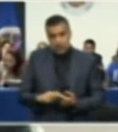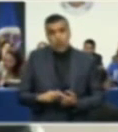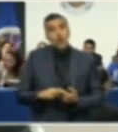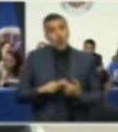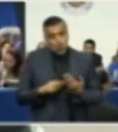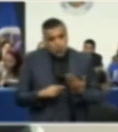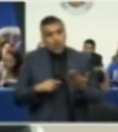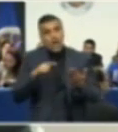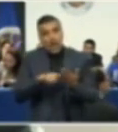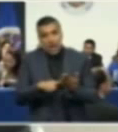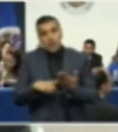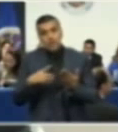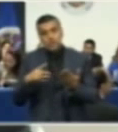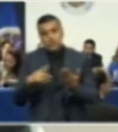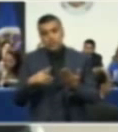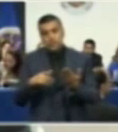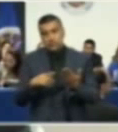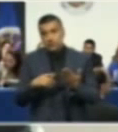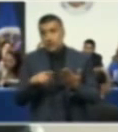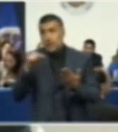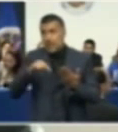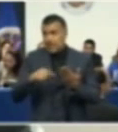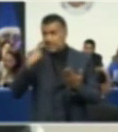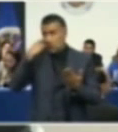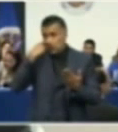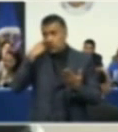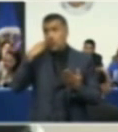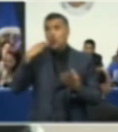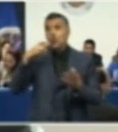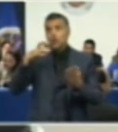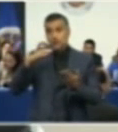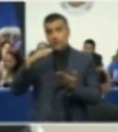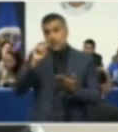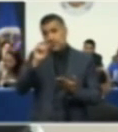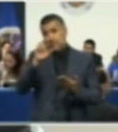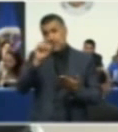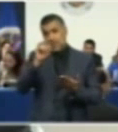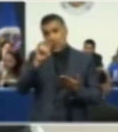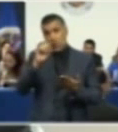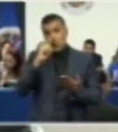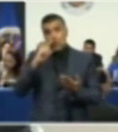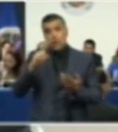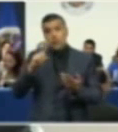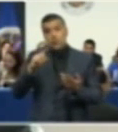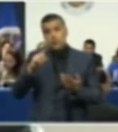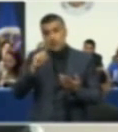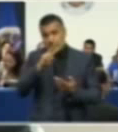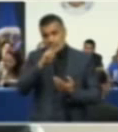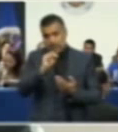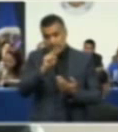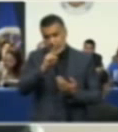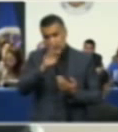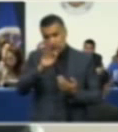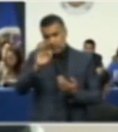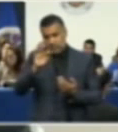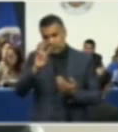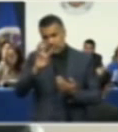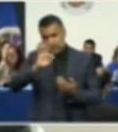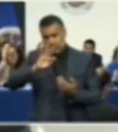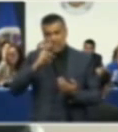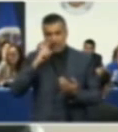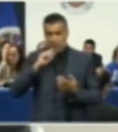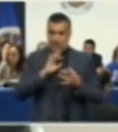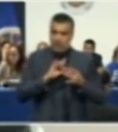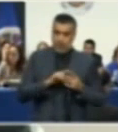vigor en mayo del mismo año. Este último tratado fue implementado en nuestro ordenamiento mediante la Ley 29.973, que ya fue